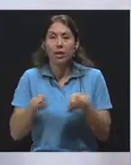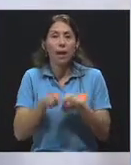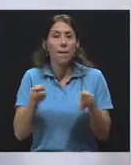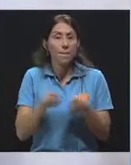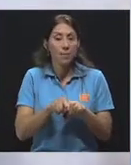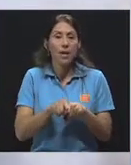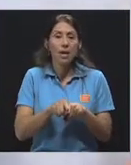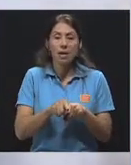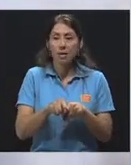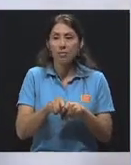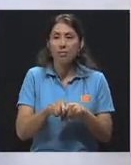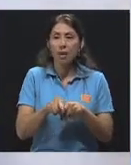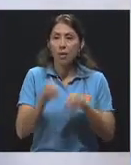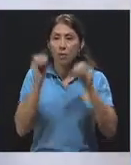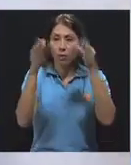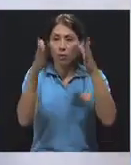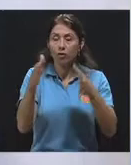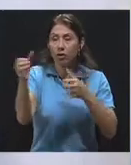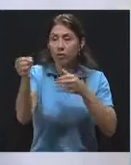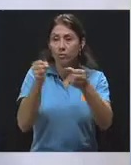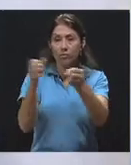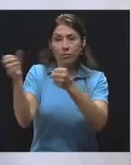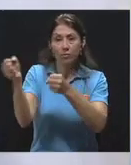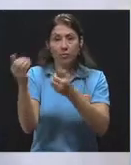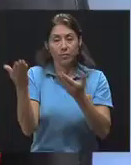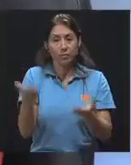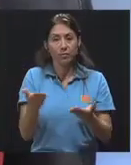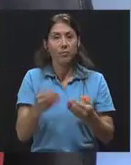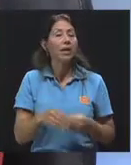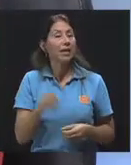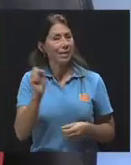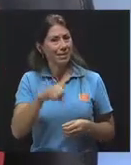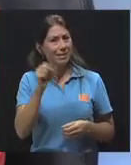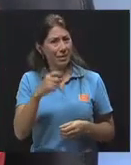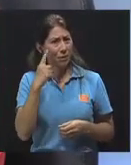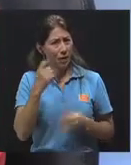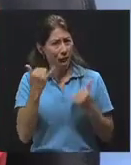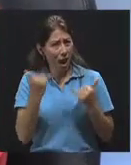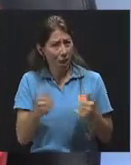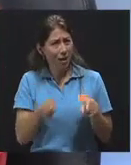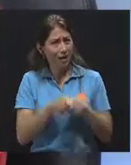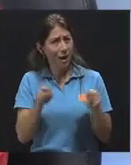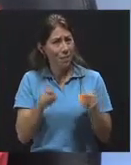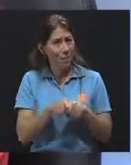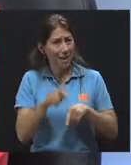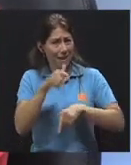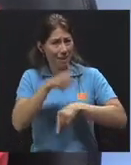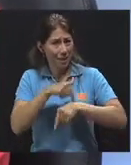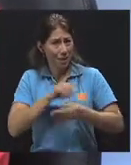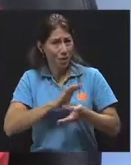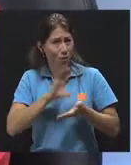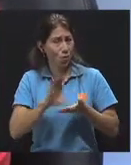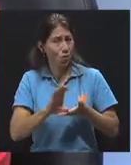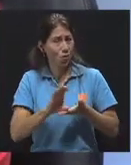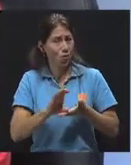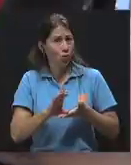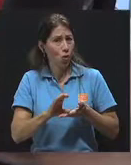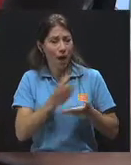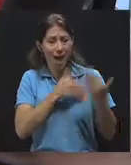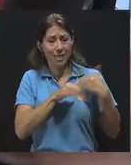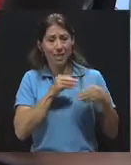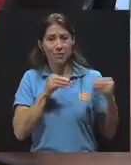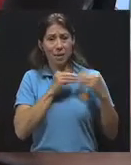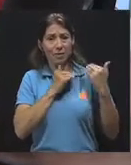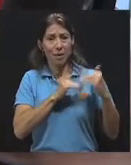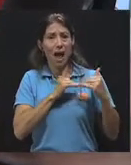traer a esta gente. Y porque además en extensión ahora son 6 semanas. Son 6 semanas. Extendieron además el plazo. Sí, de